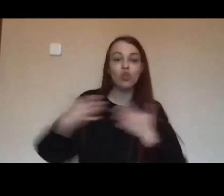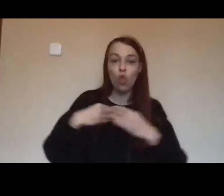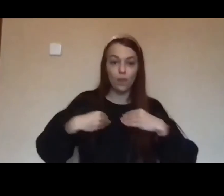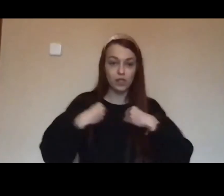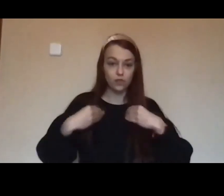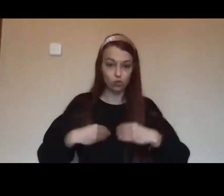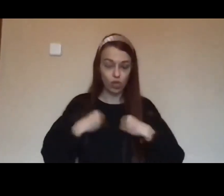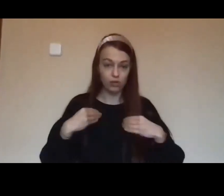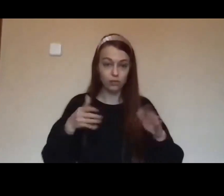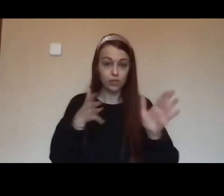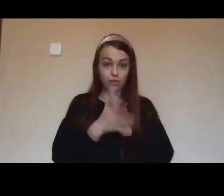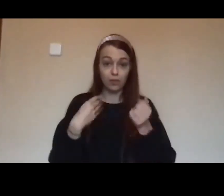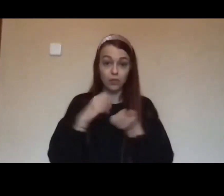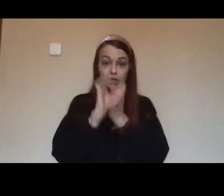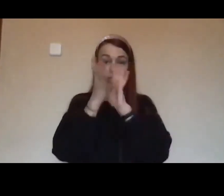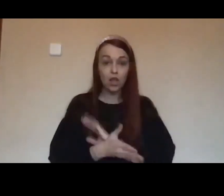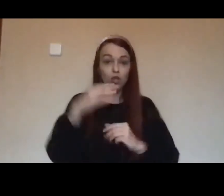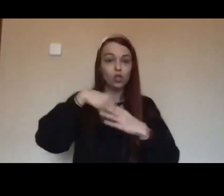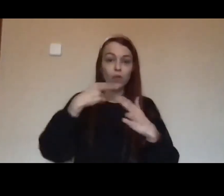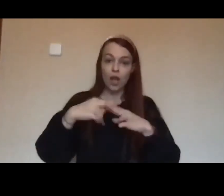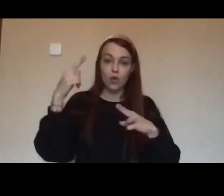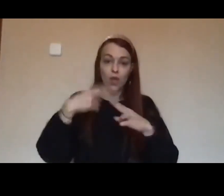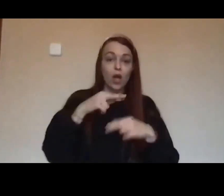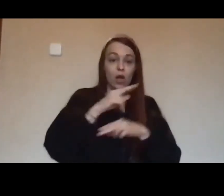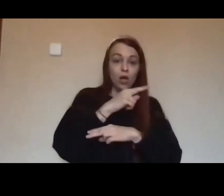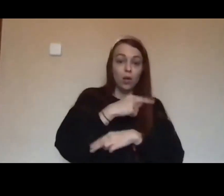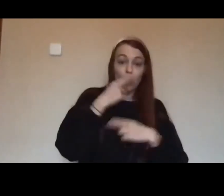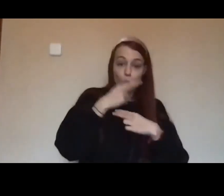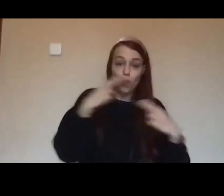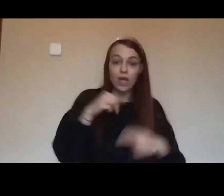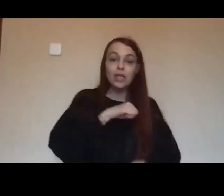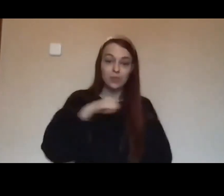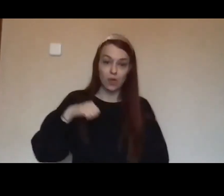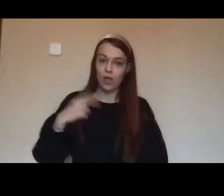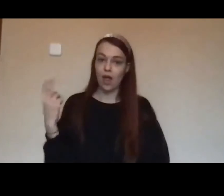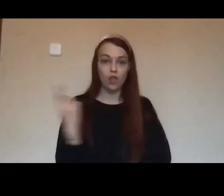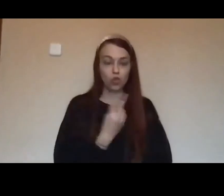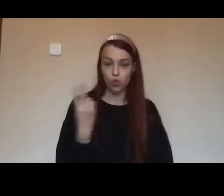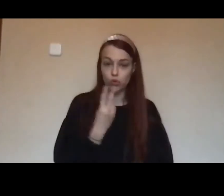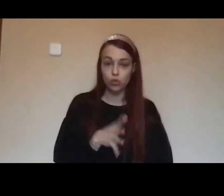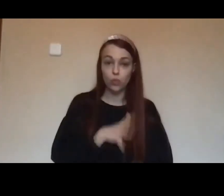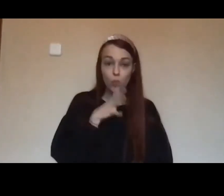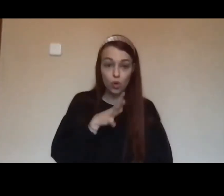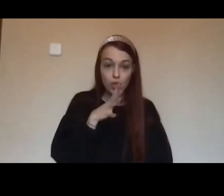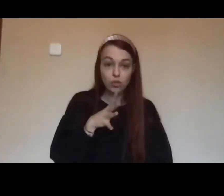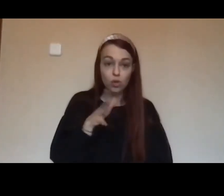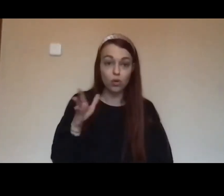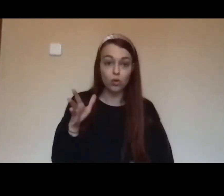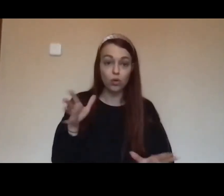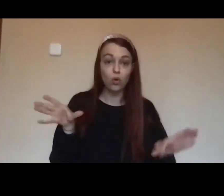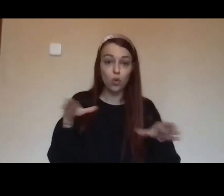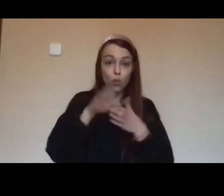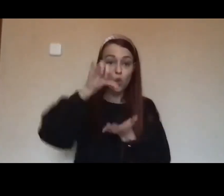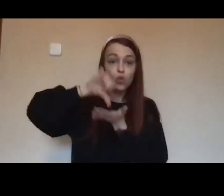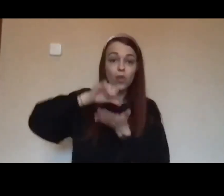conjugando esa transversalidad en las políticas públicas y en la acción privada. Por ello, el Grupo Ciudades Patrimonio de la